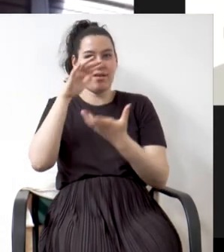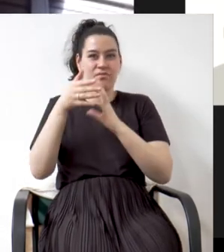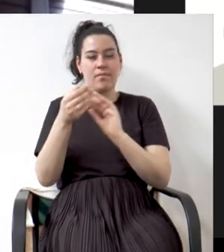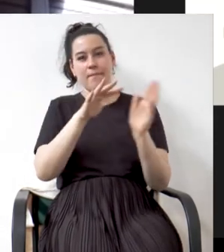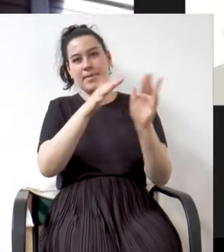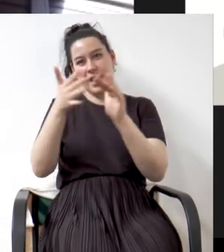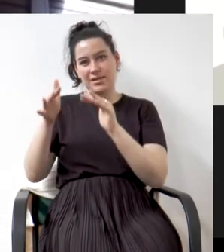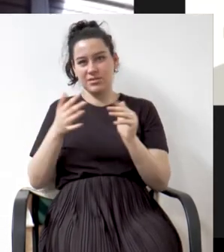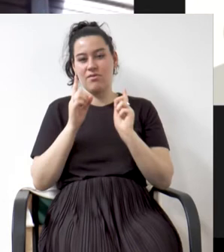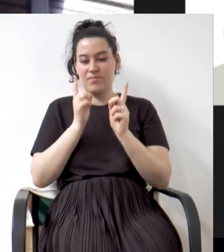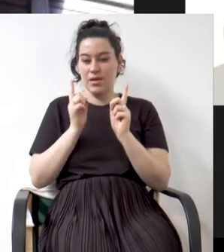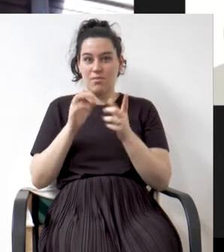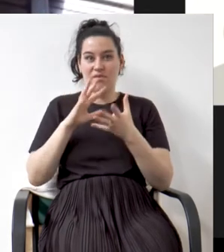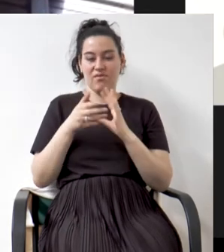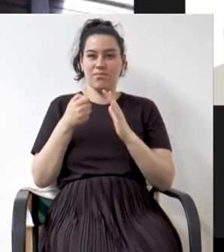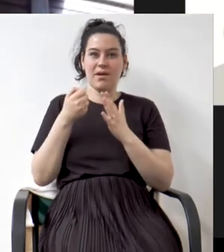y que arrastramos como toda